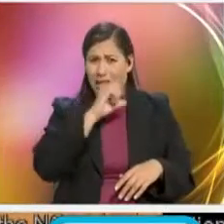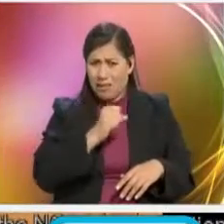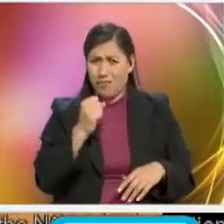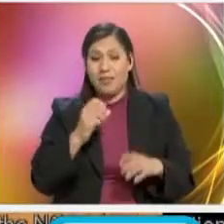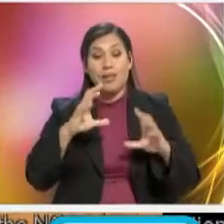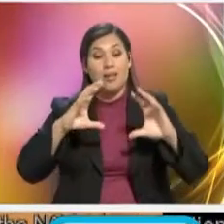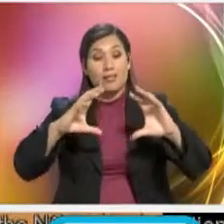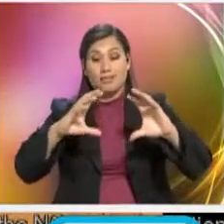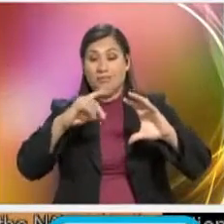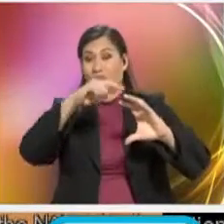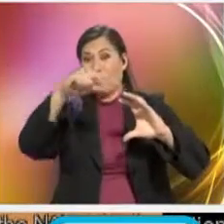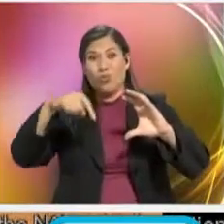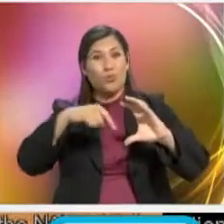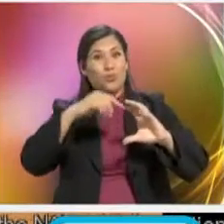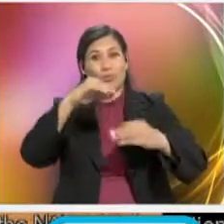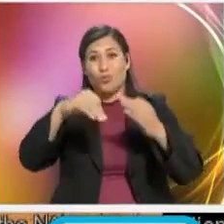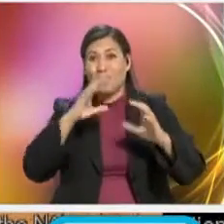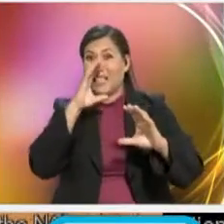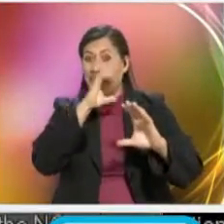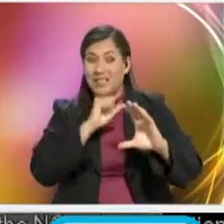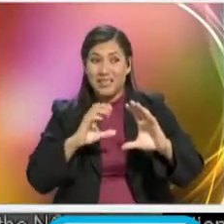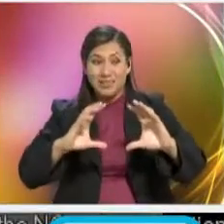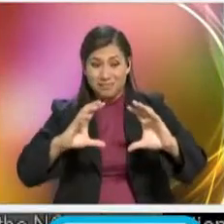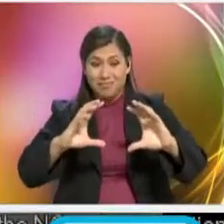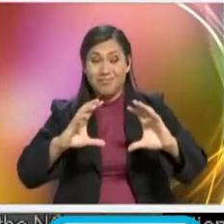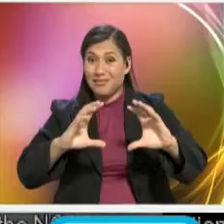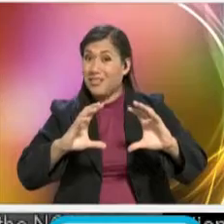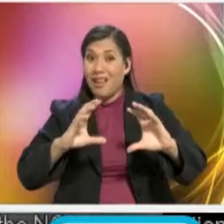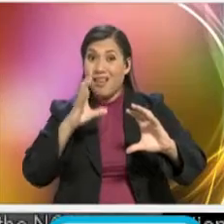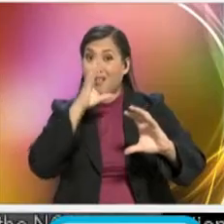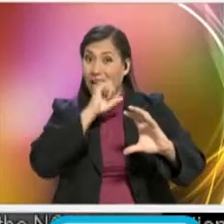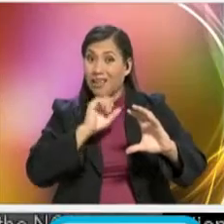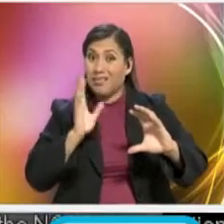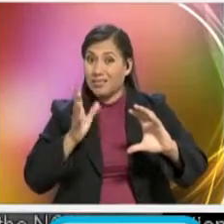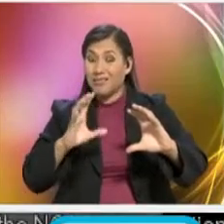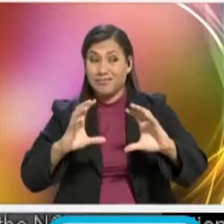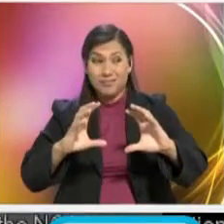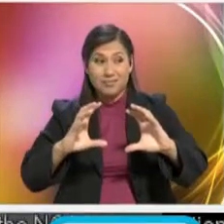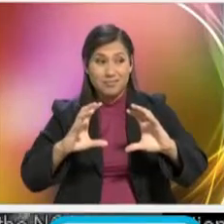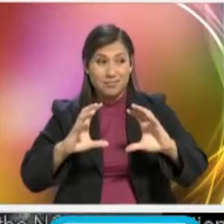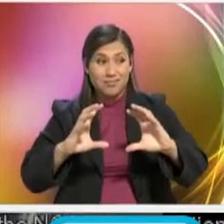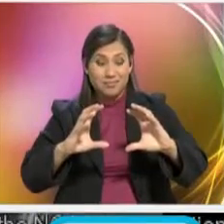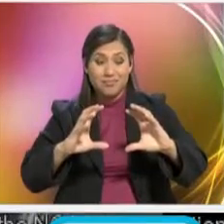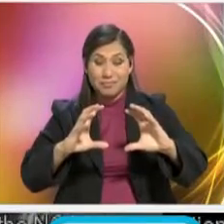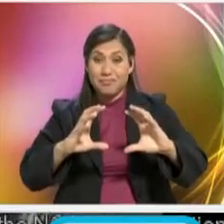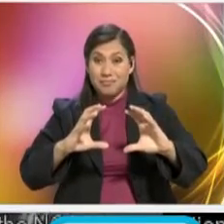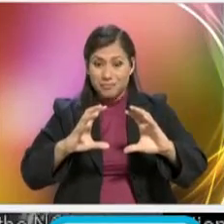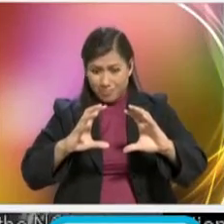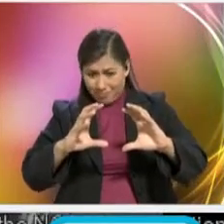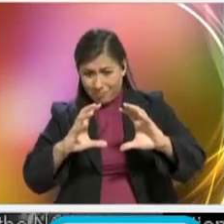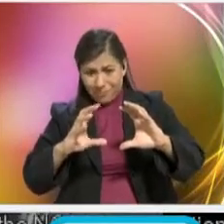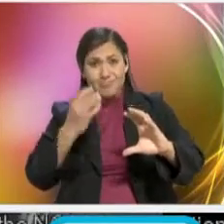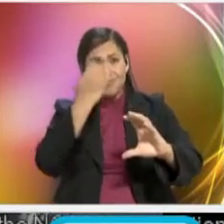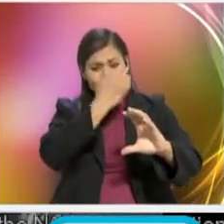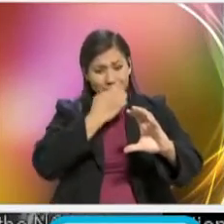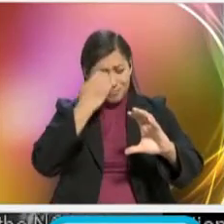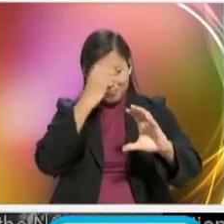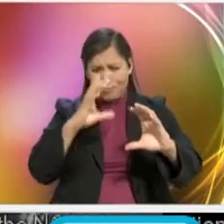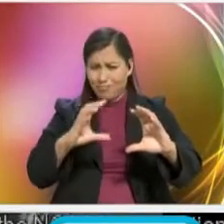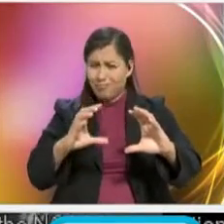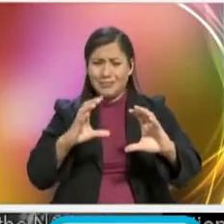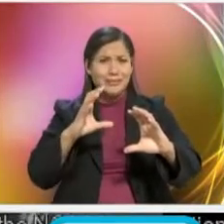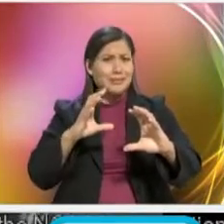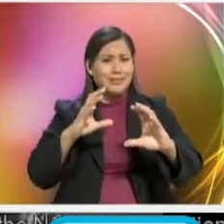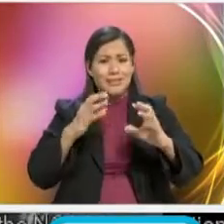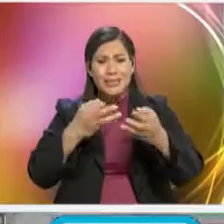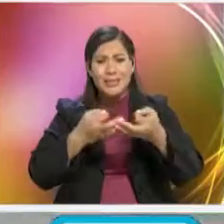variado. caliente. El mundo está caliente, Chema. exacto, es un planeta La caliente, verdad. date cuenta, fíjate, o sea, Sí. la herramienta nos permite justo ver que,